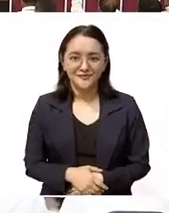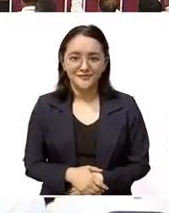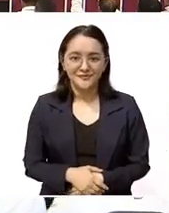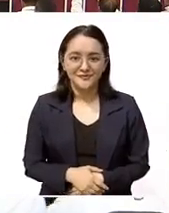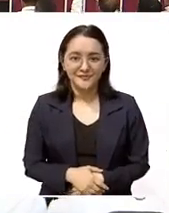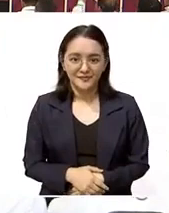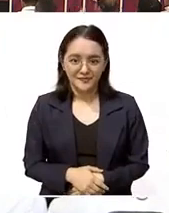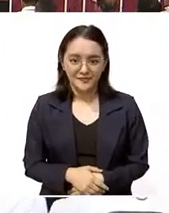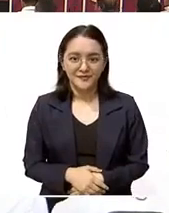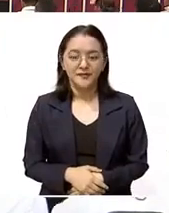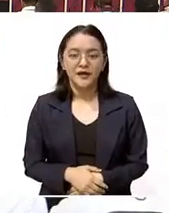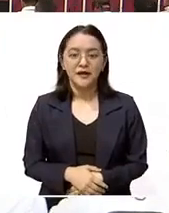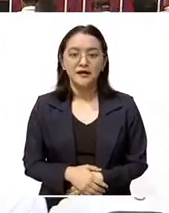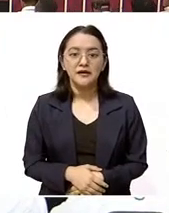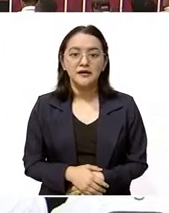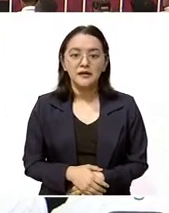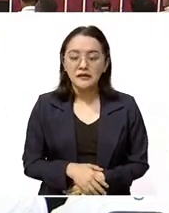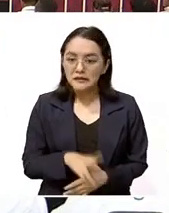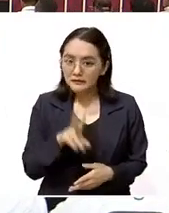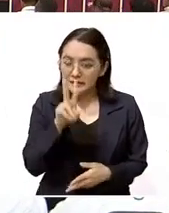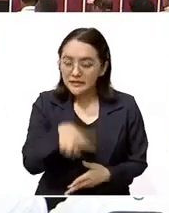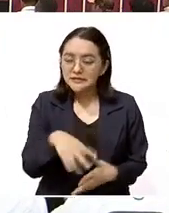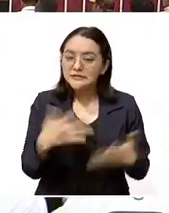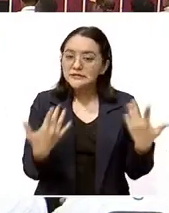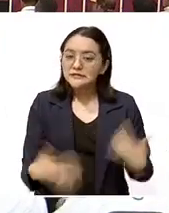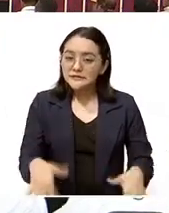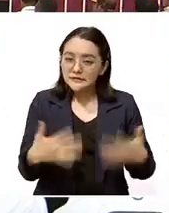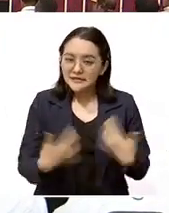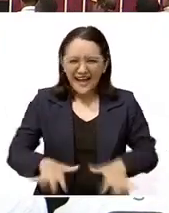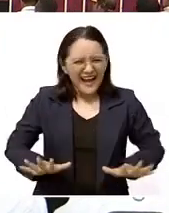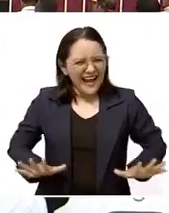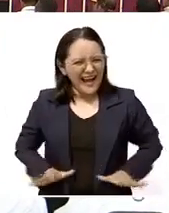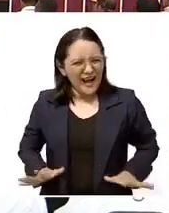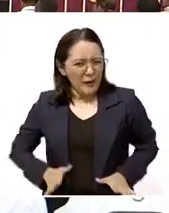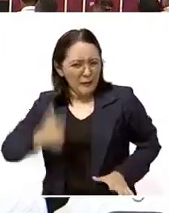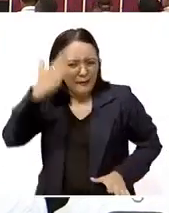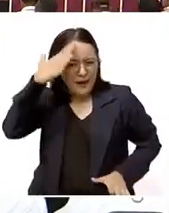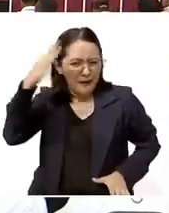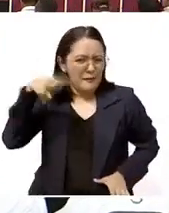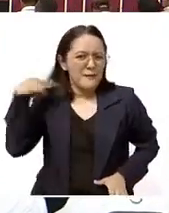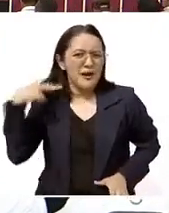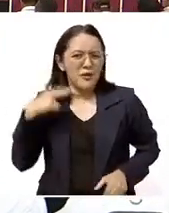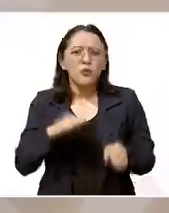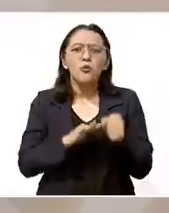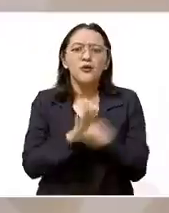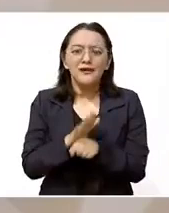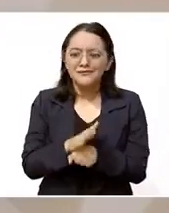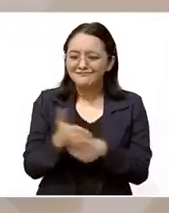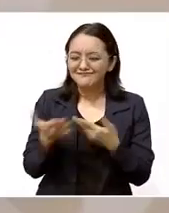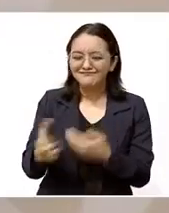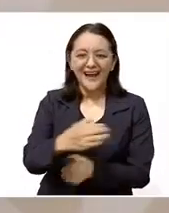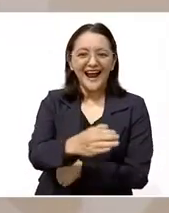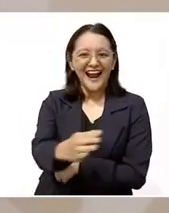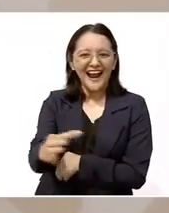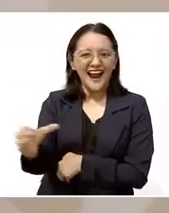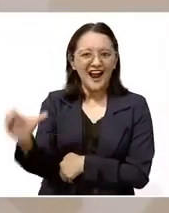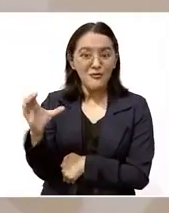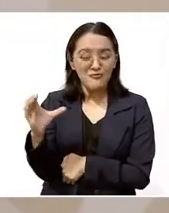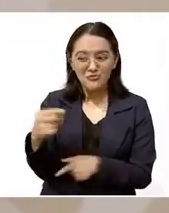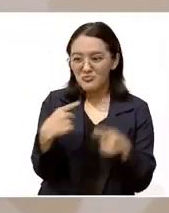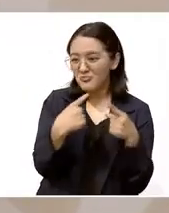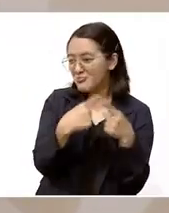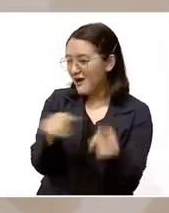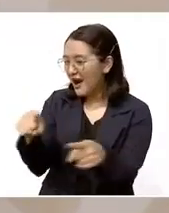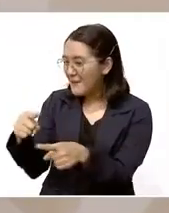Veracruz es el campo, tan diverso, tan generoso, pero también